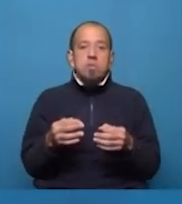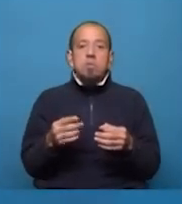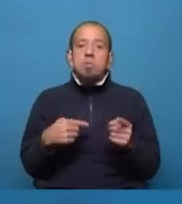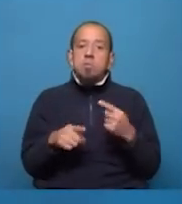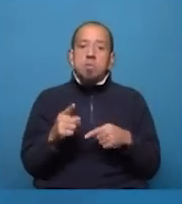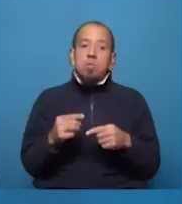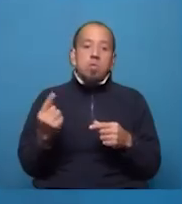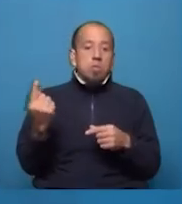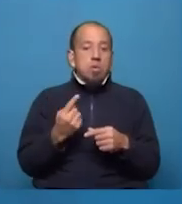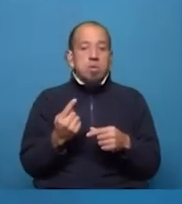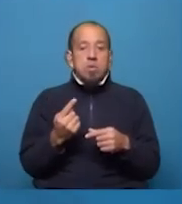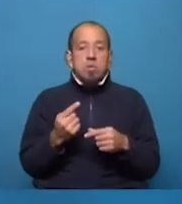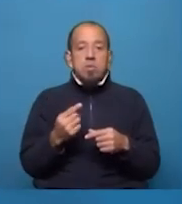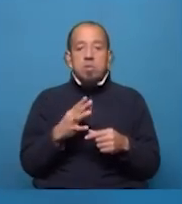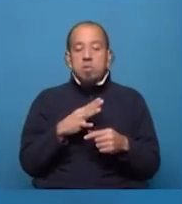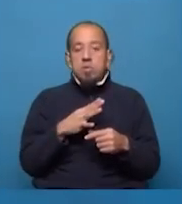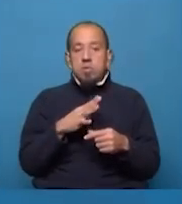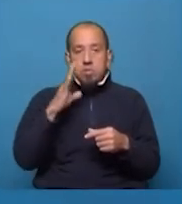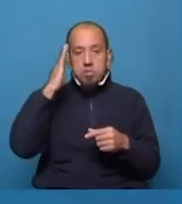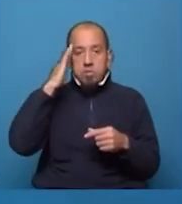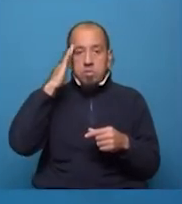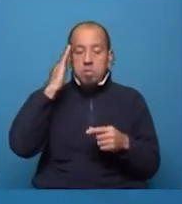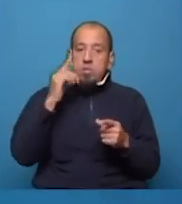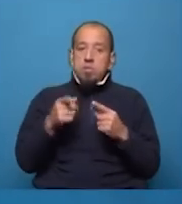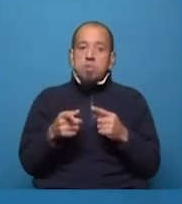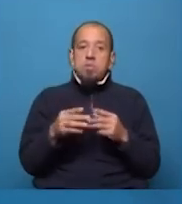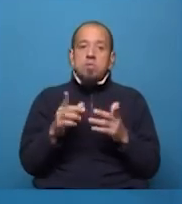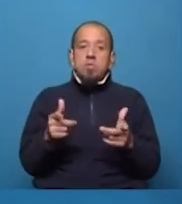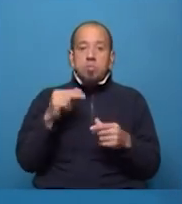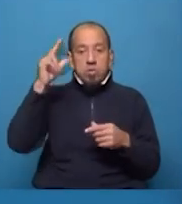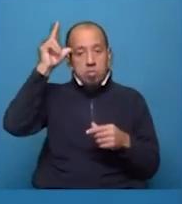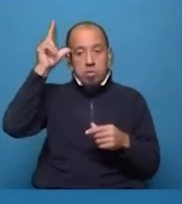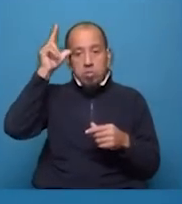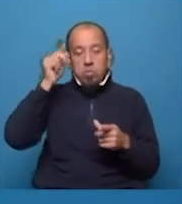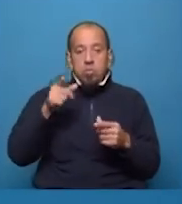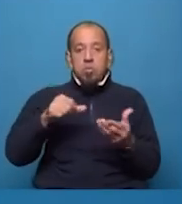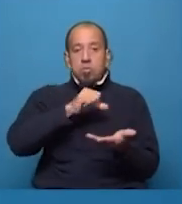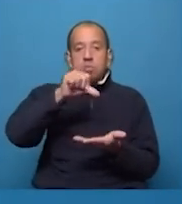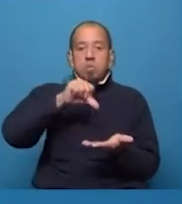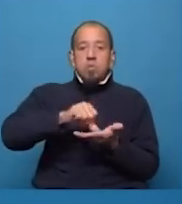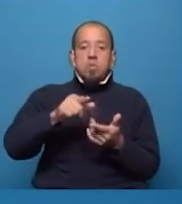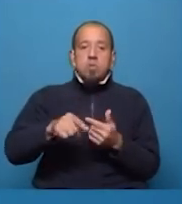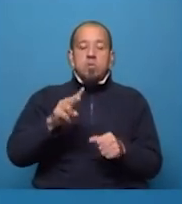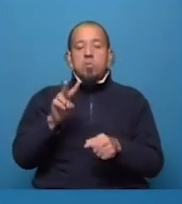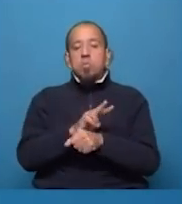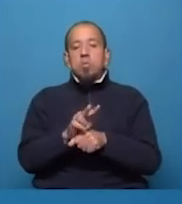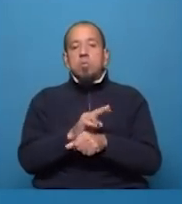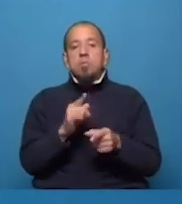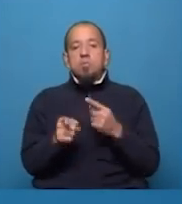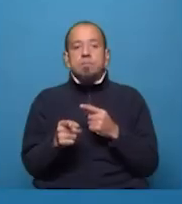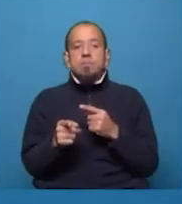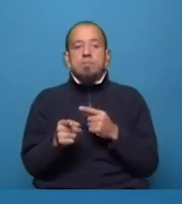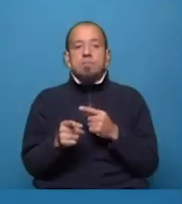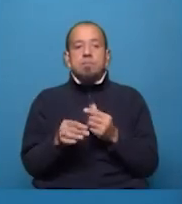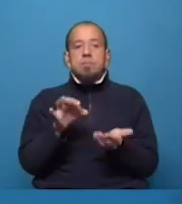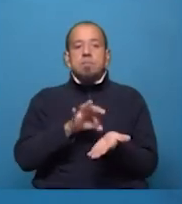una vez que te viene tenés que salir Inmediatamente me parece a mí no por Perú por vos por tu país por defender el